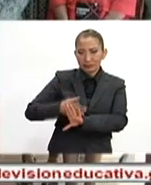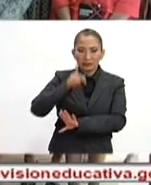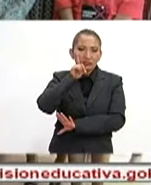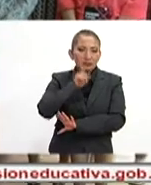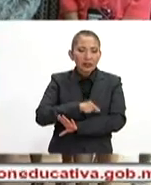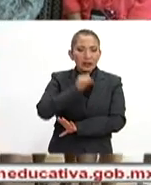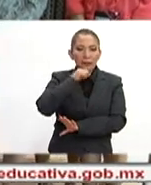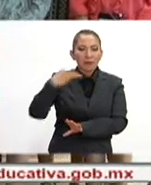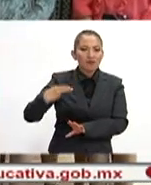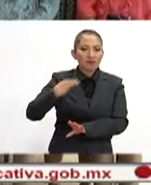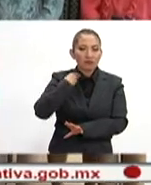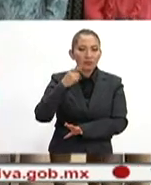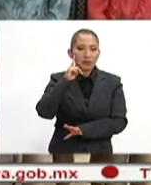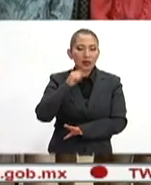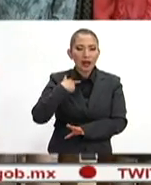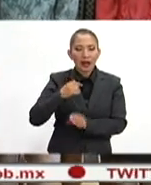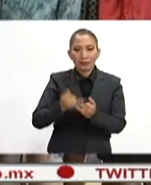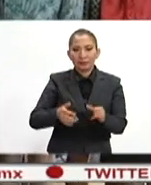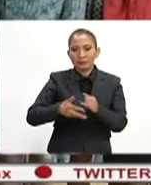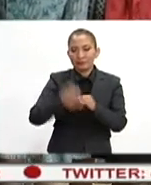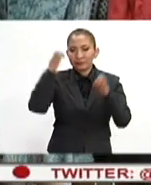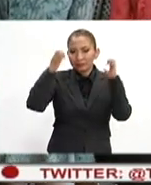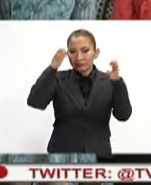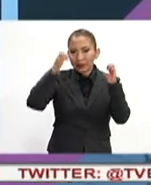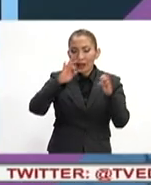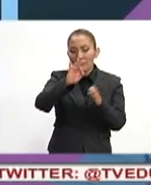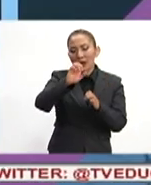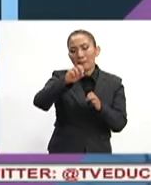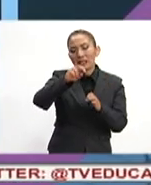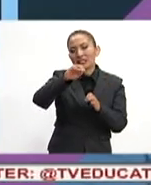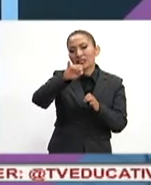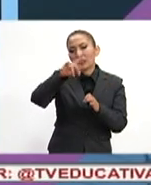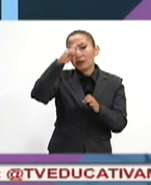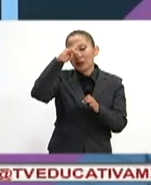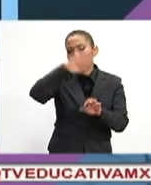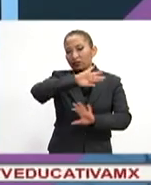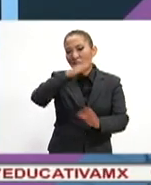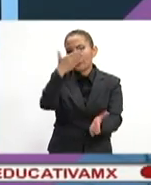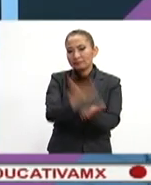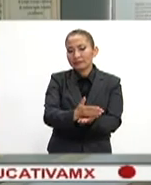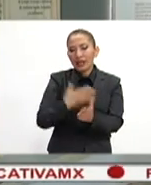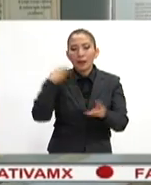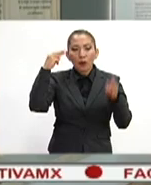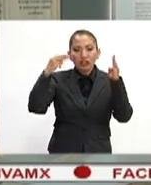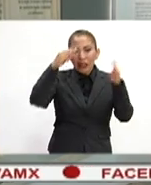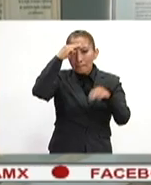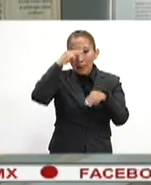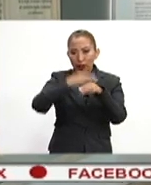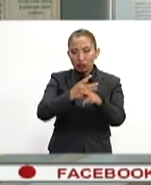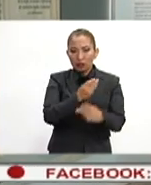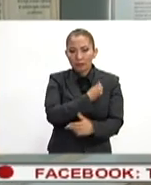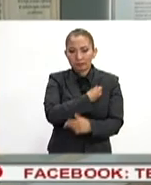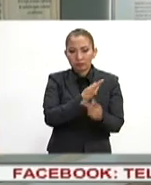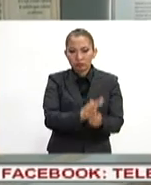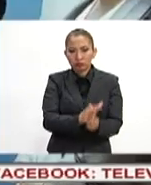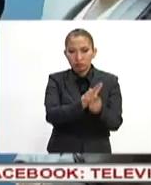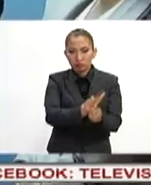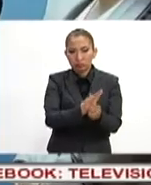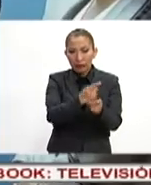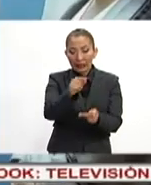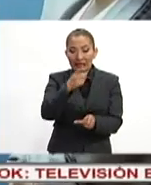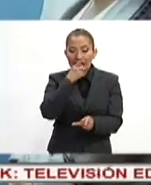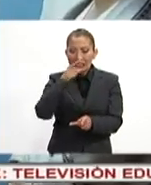ello el feminicidio. Al inaugurar la exposición Feminicidio en México, Ya Basta, en el Museo de Memoria y Tolerancia, afirmó que